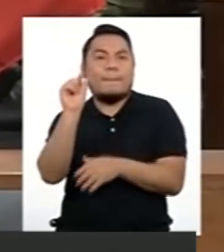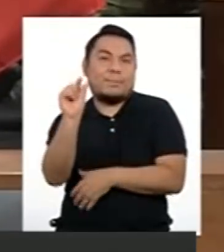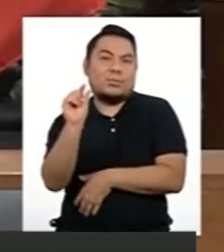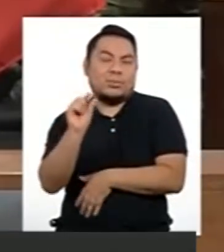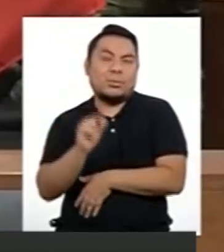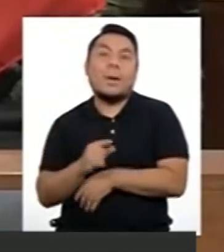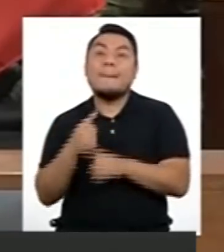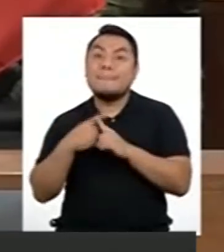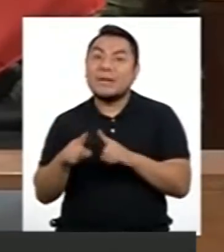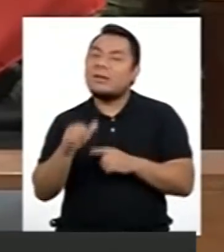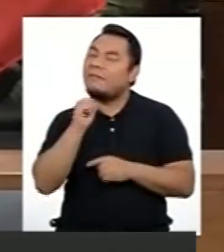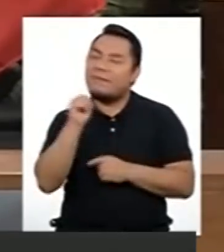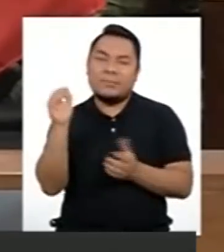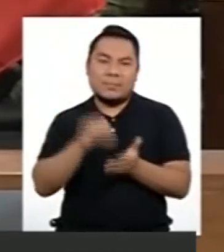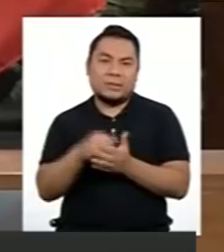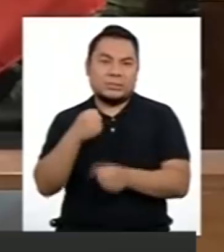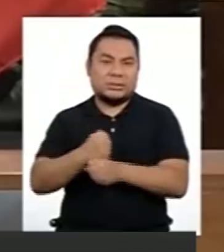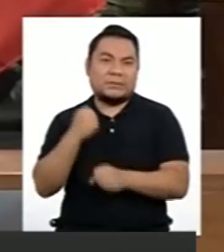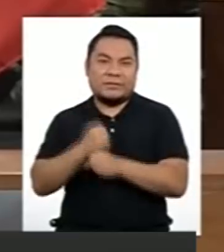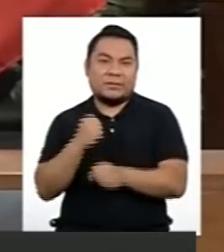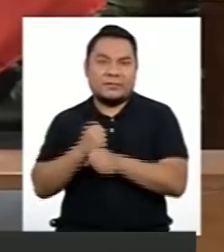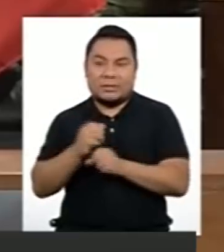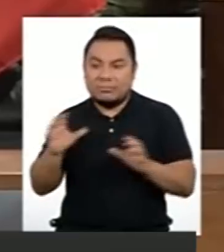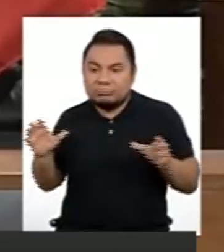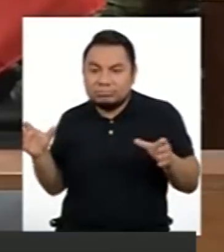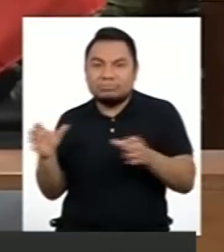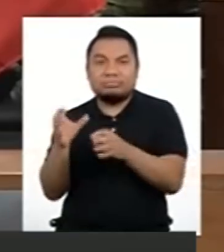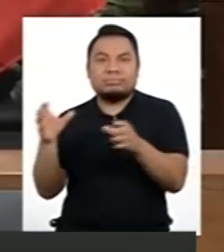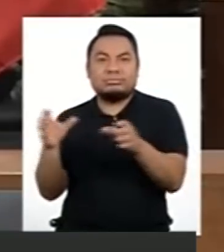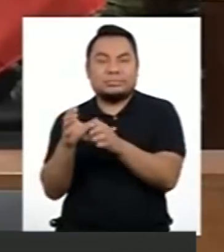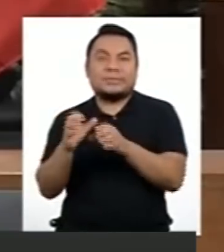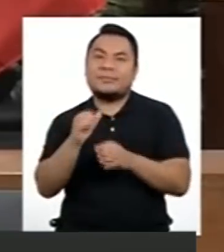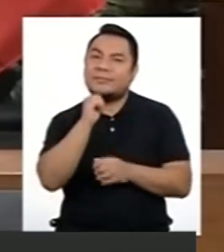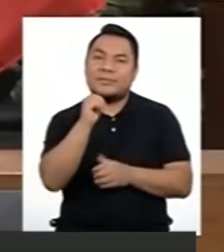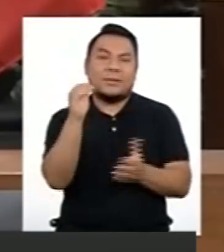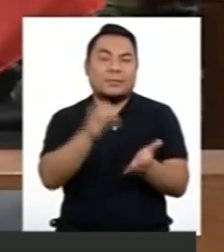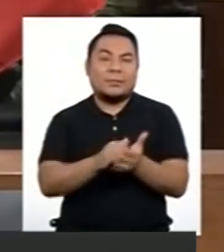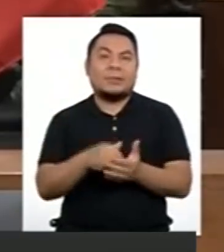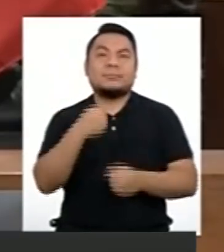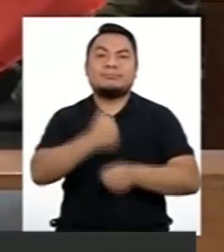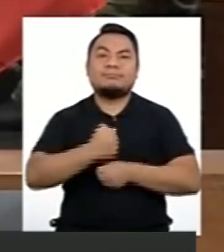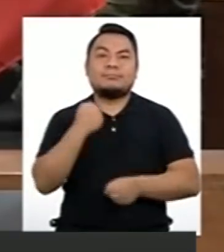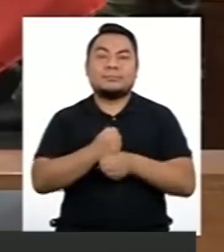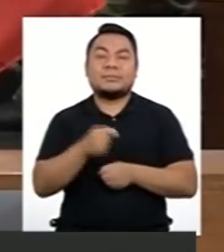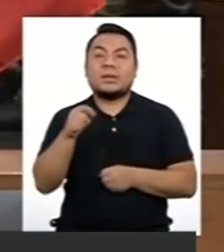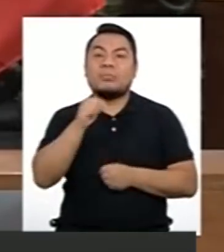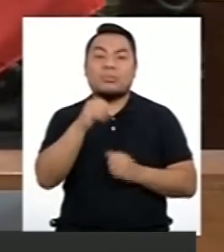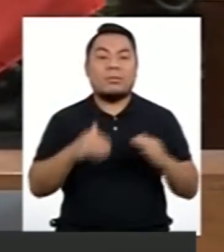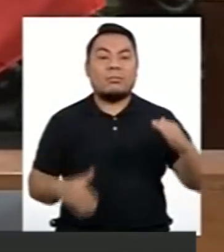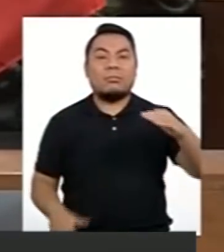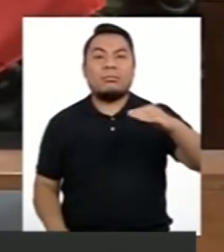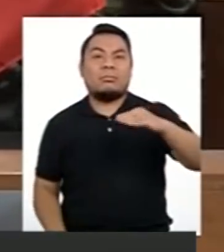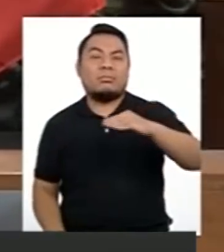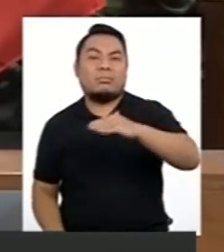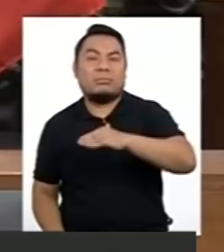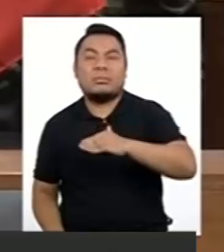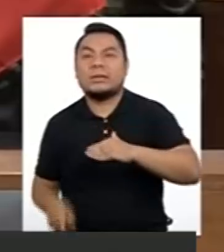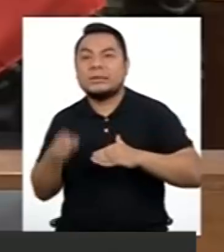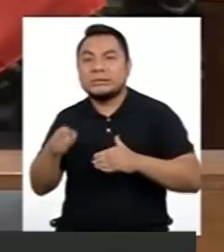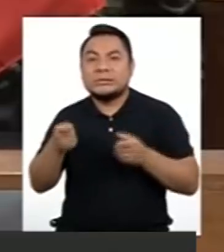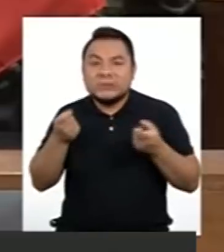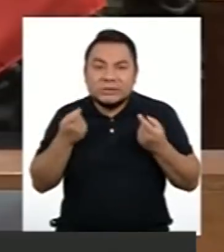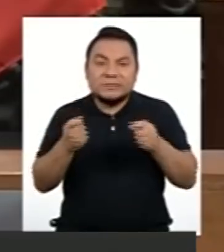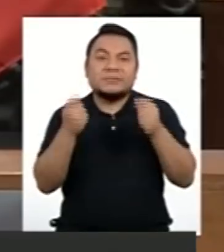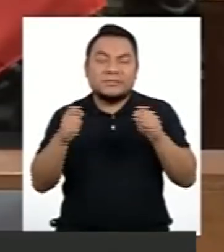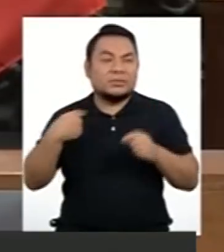cada contagiado positivo a 3 personas, pero estamos todavía por sobre el R1, y ese es el